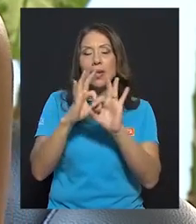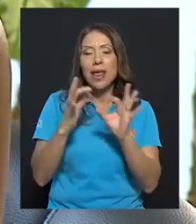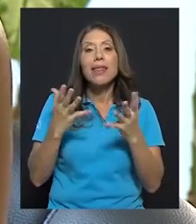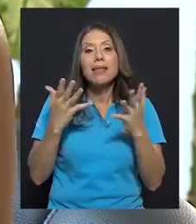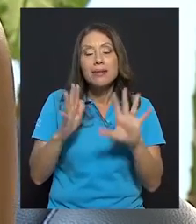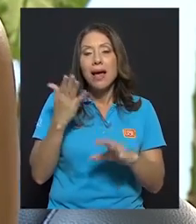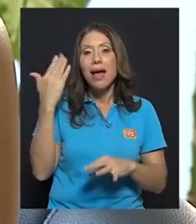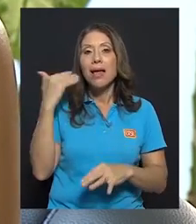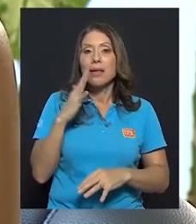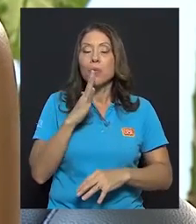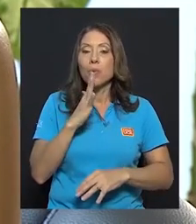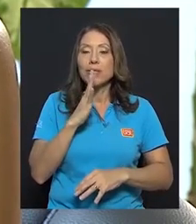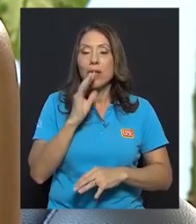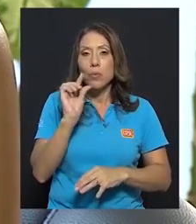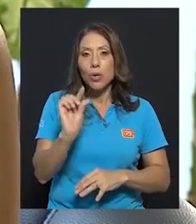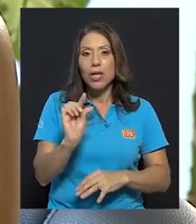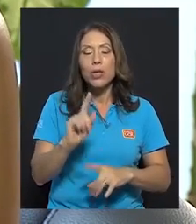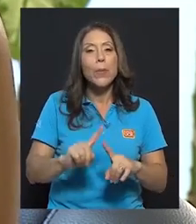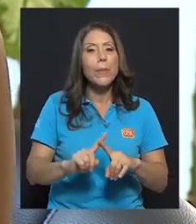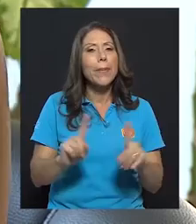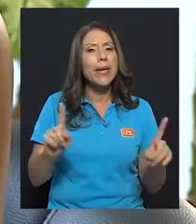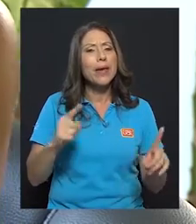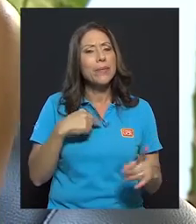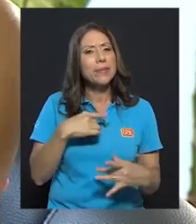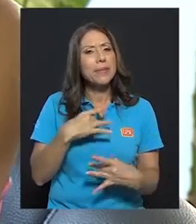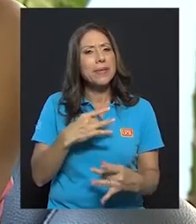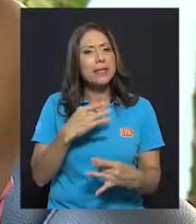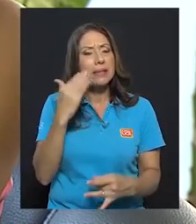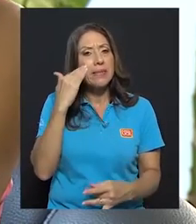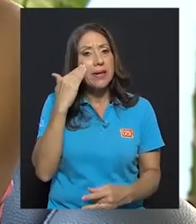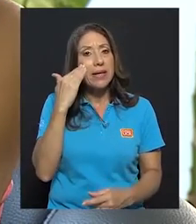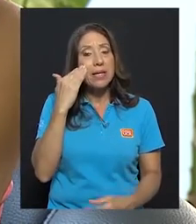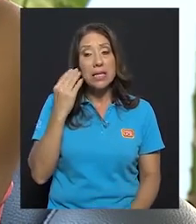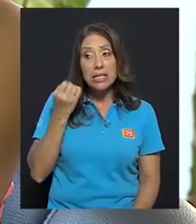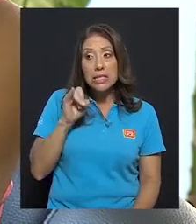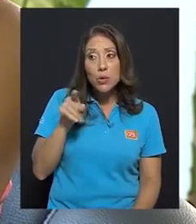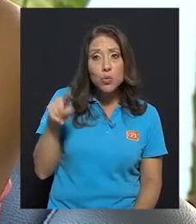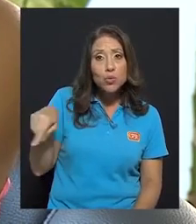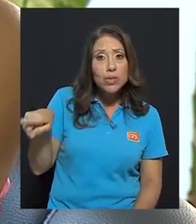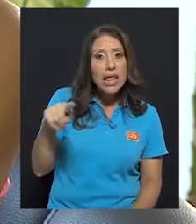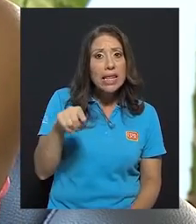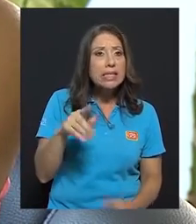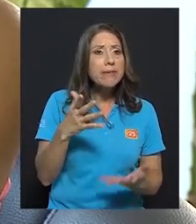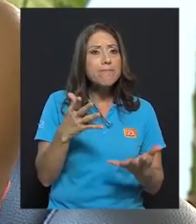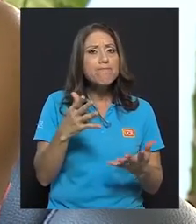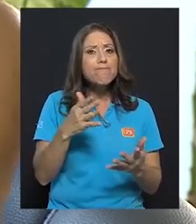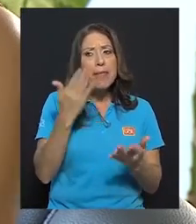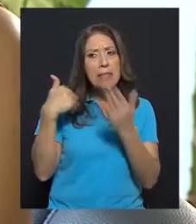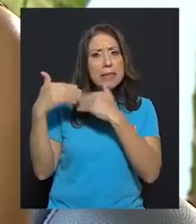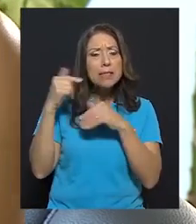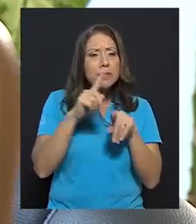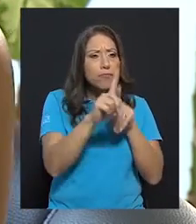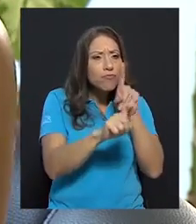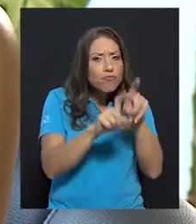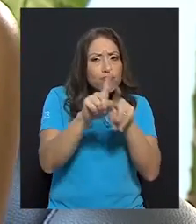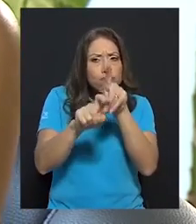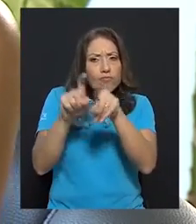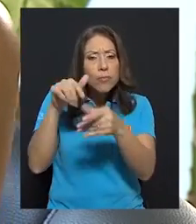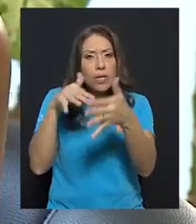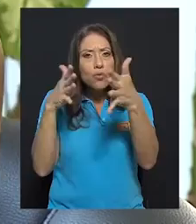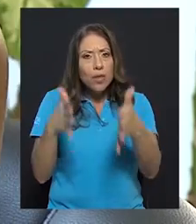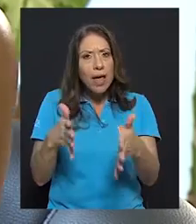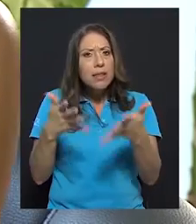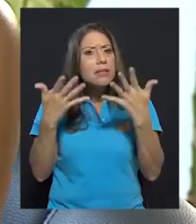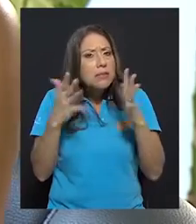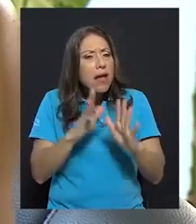Bueno, ya hemos conversado un poquito, pero sobre todo me interesa saber si ustedes preguntaron, encuestaron a estudiantes, conversaron con